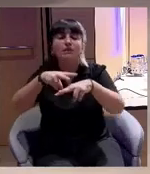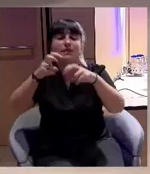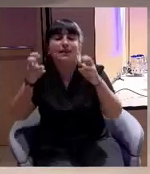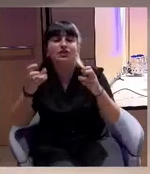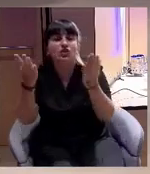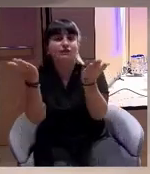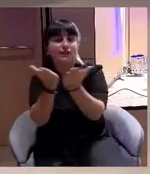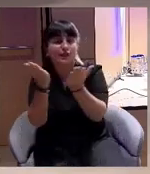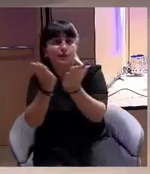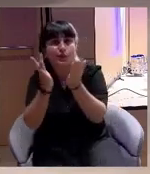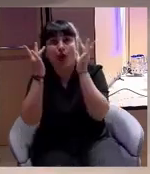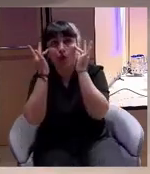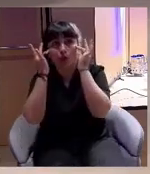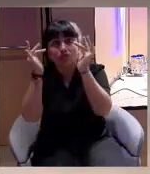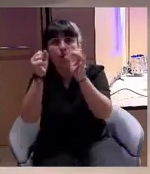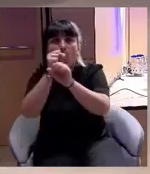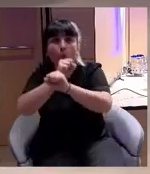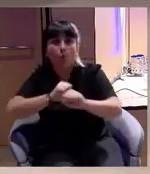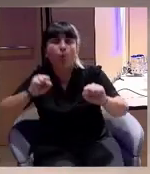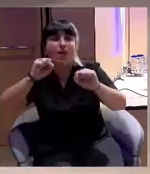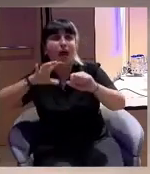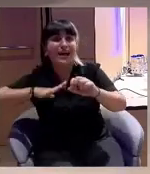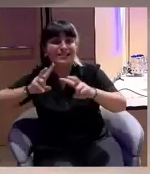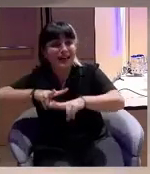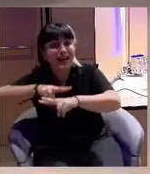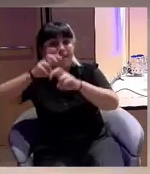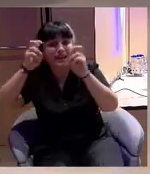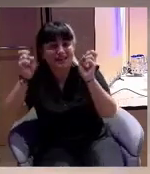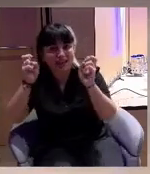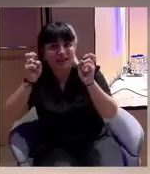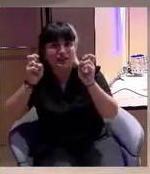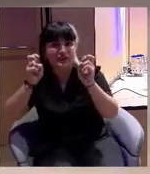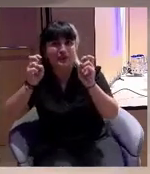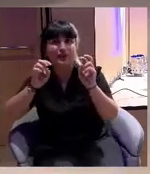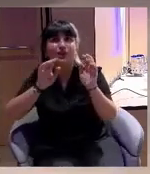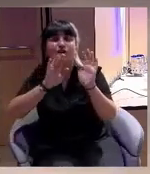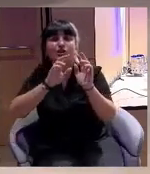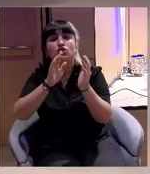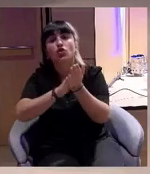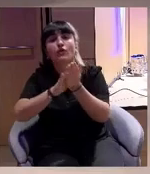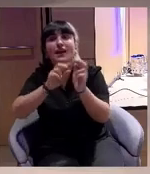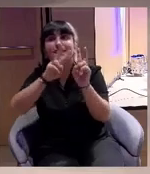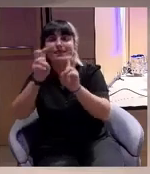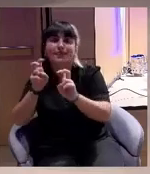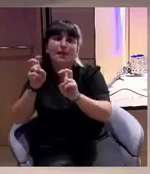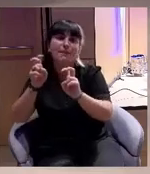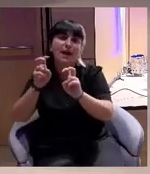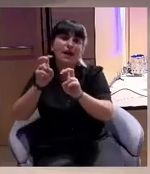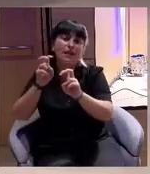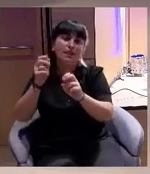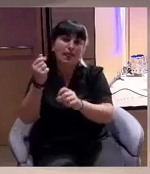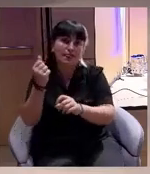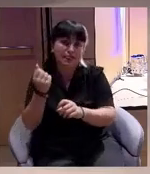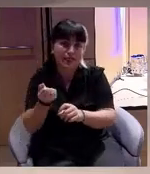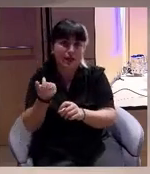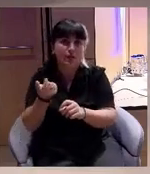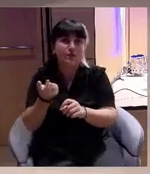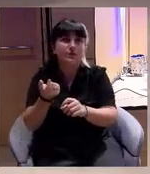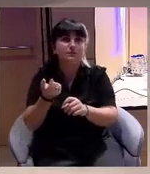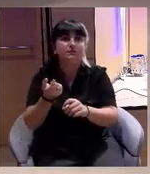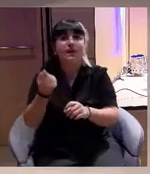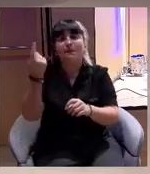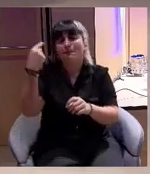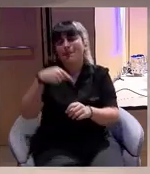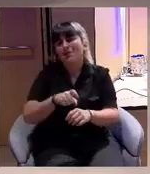información Es verdad que la agencia nacional de investigación e Innovación en Uruguay algún fondo de trabajo con datos pero